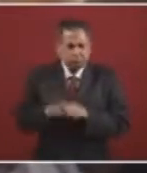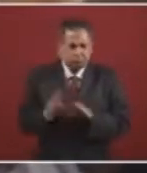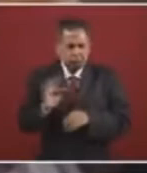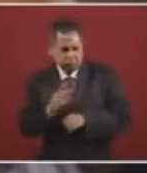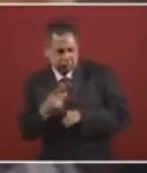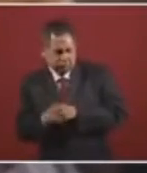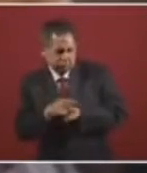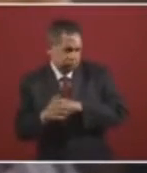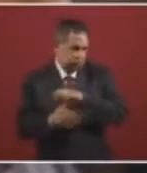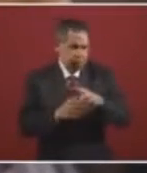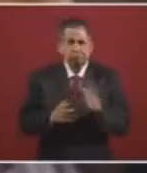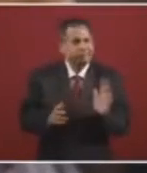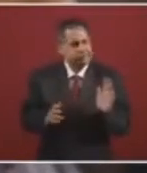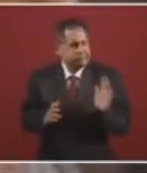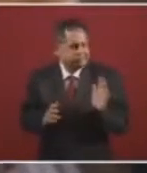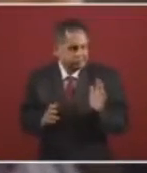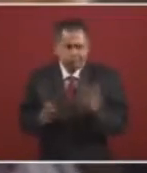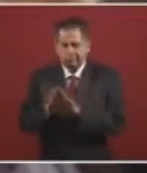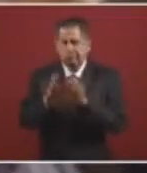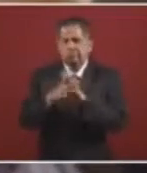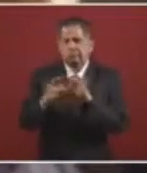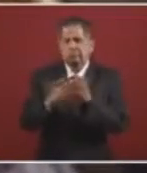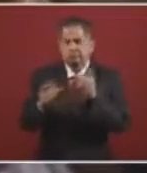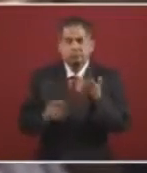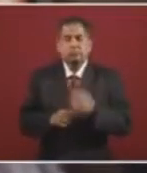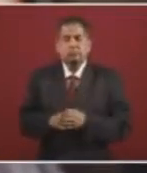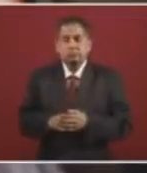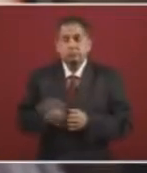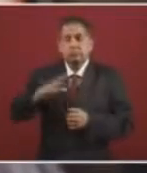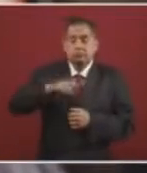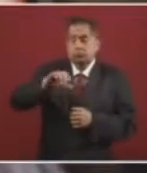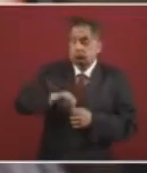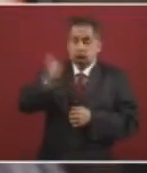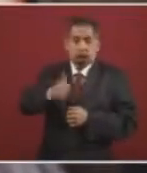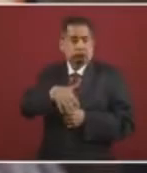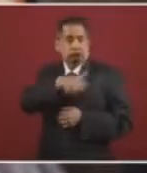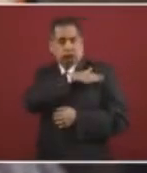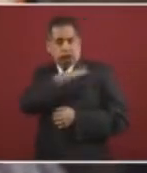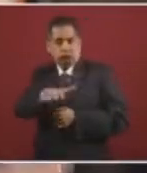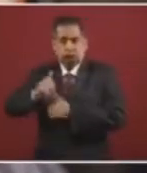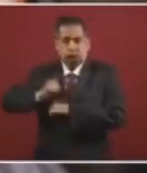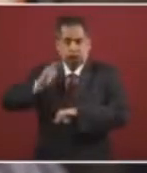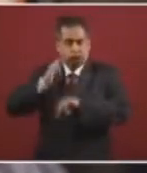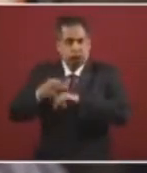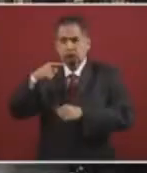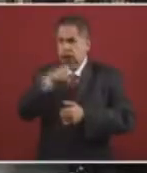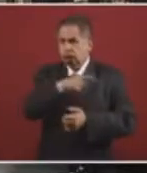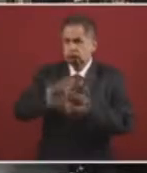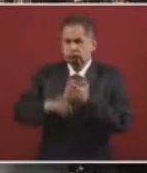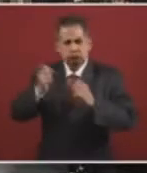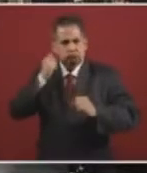riesgos? El discurso de, incluso ahora ya hay un otro general que ha mencionado y que tiene un discurso